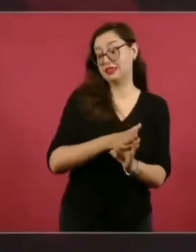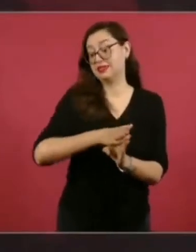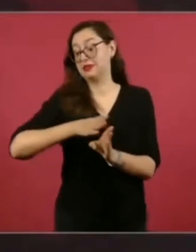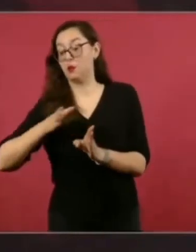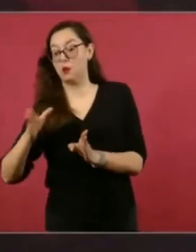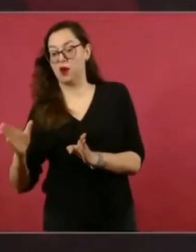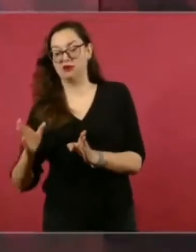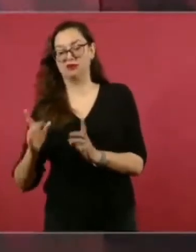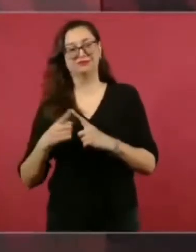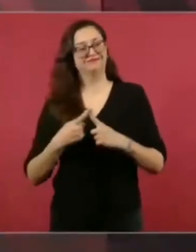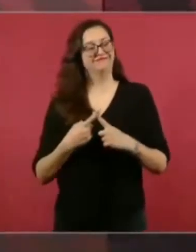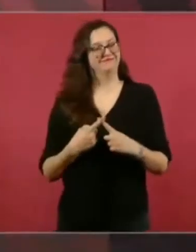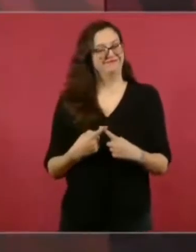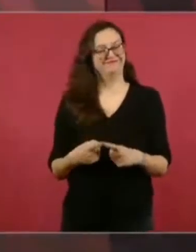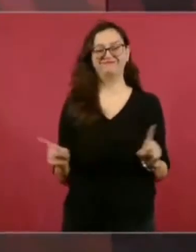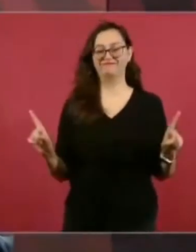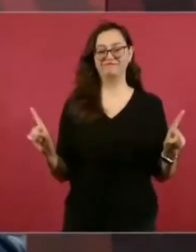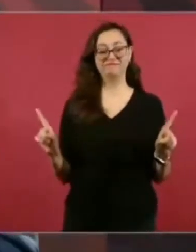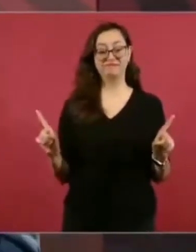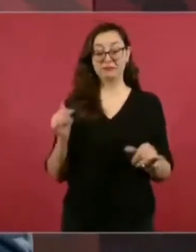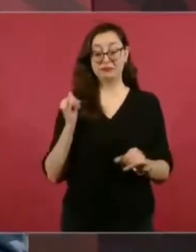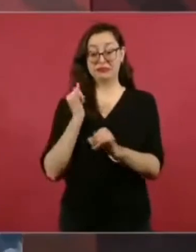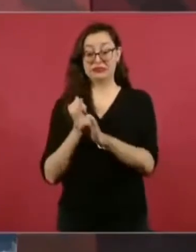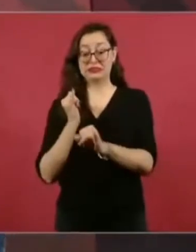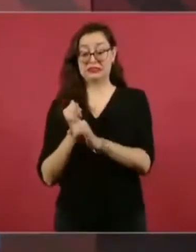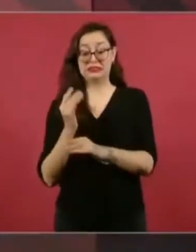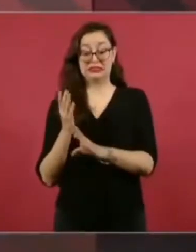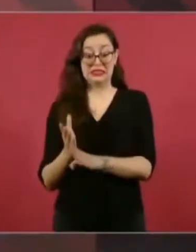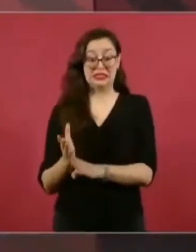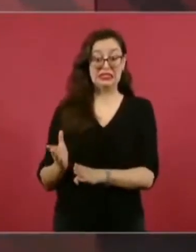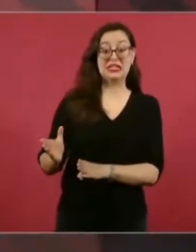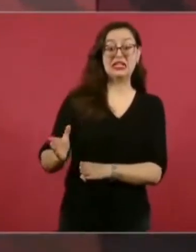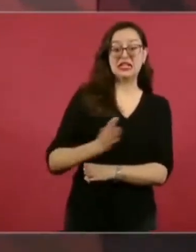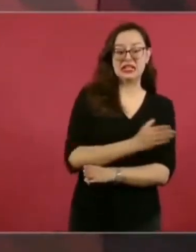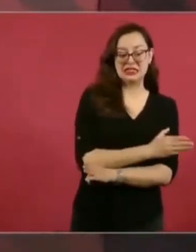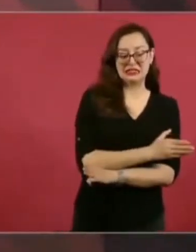sociales. Y antes, ya lo hemos hablado,